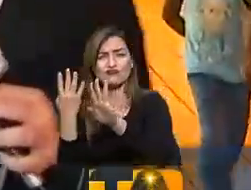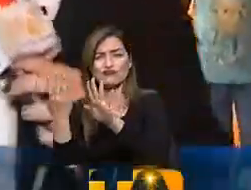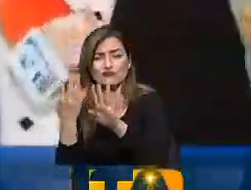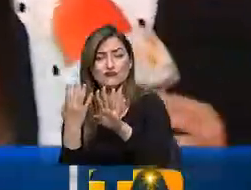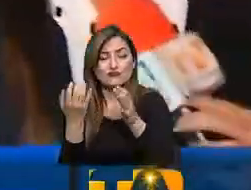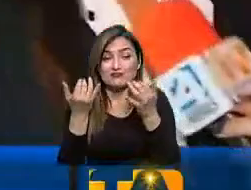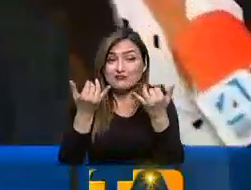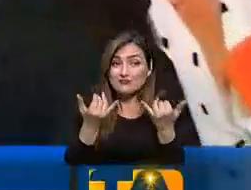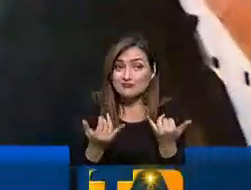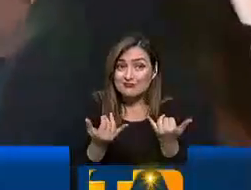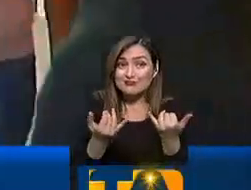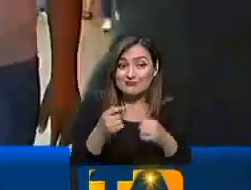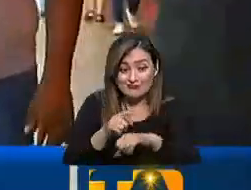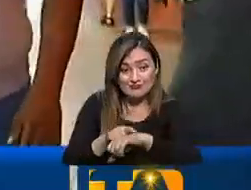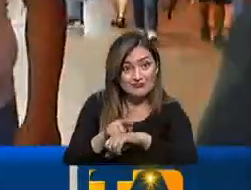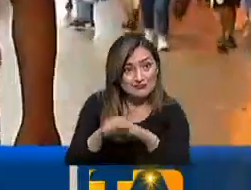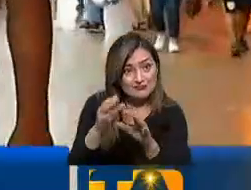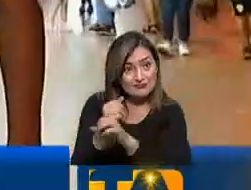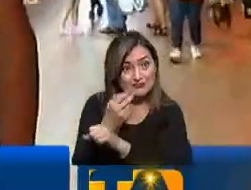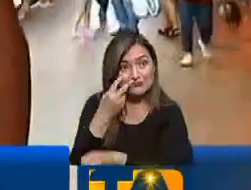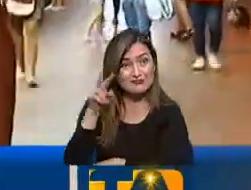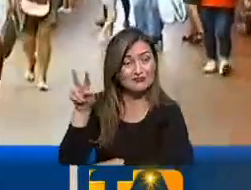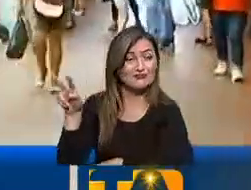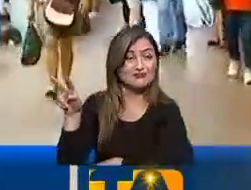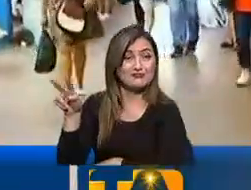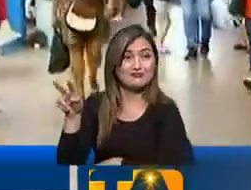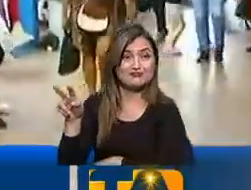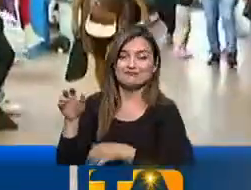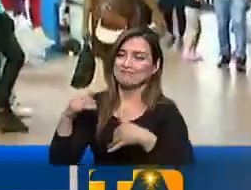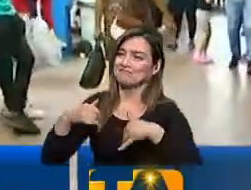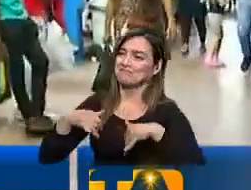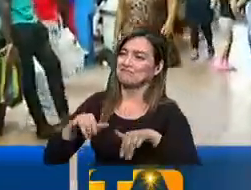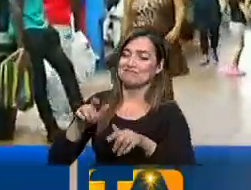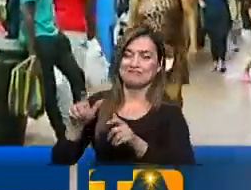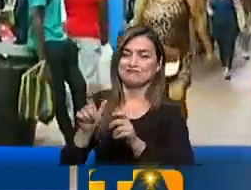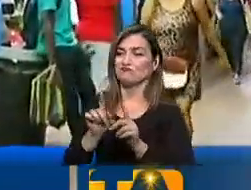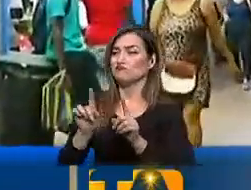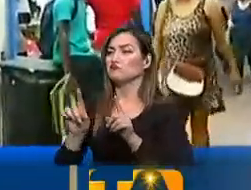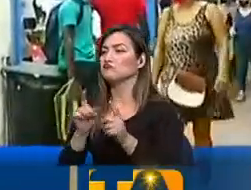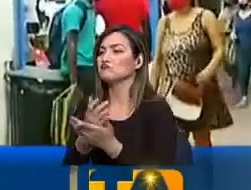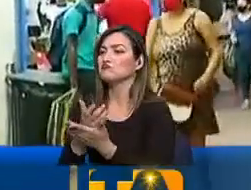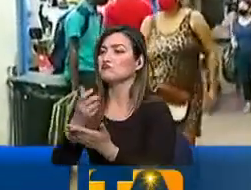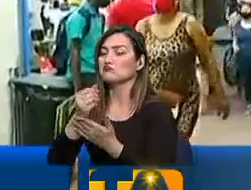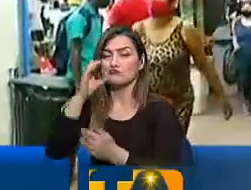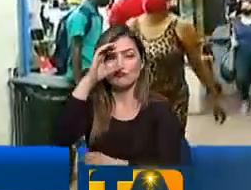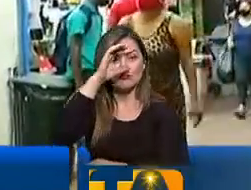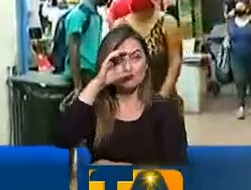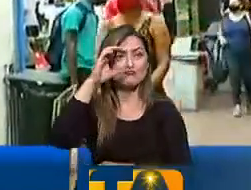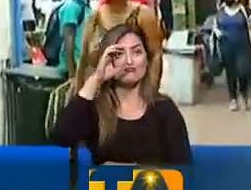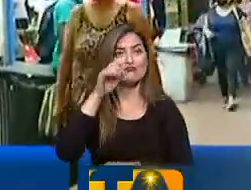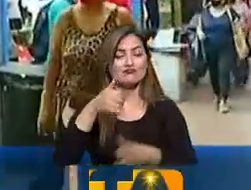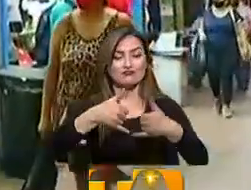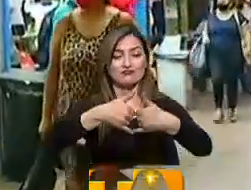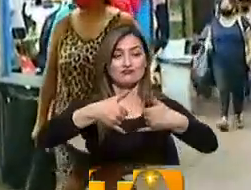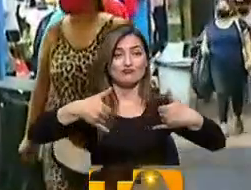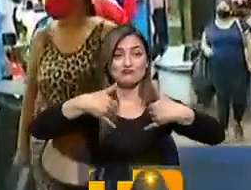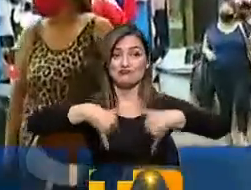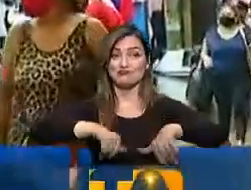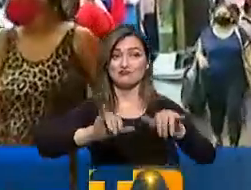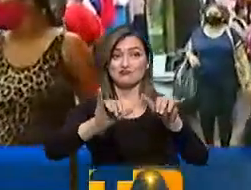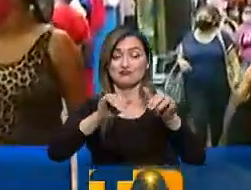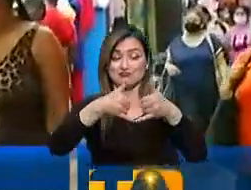de la noche, ustedes pueden observarlo, todavía hay movimiento a tal punto que los locales han